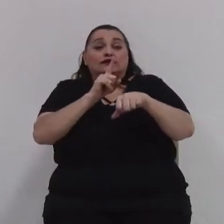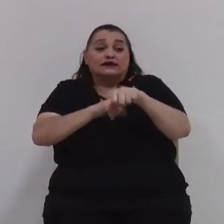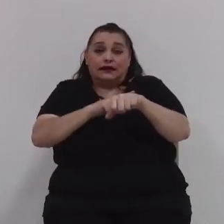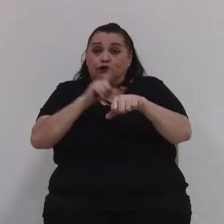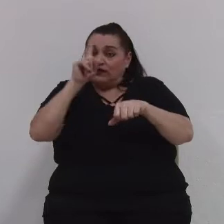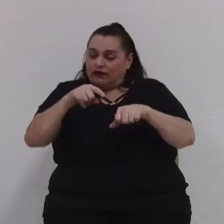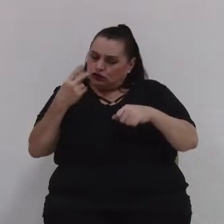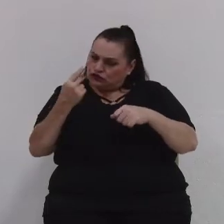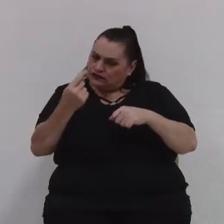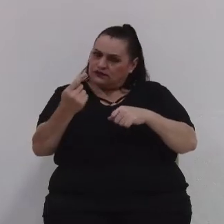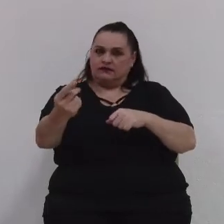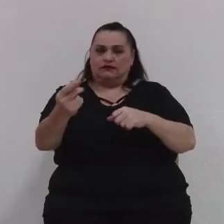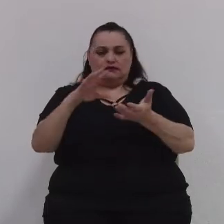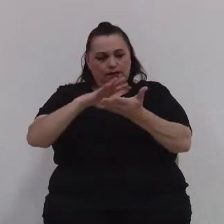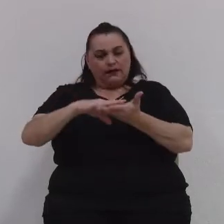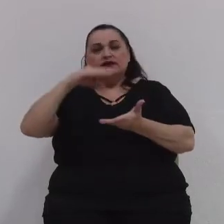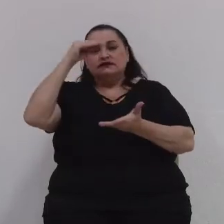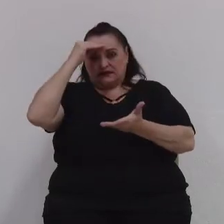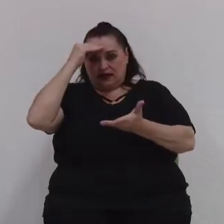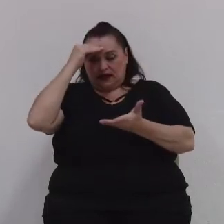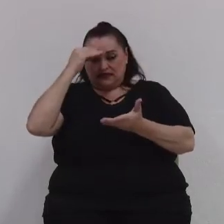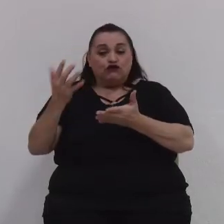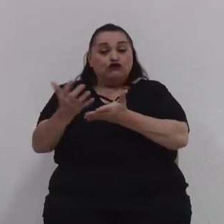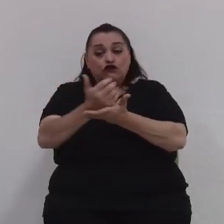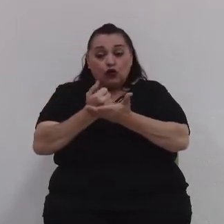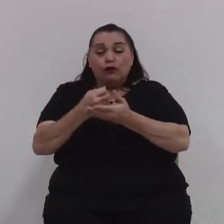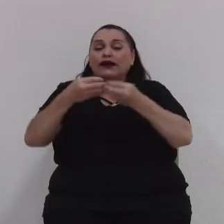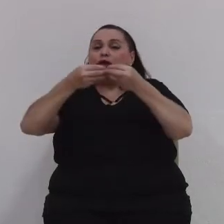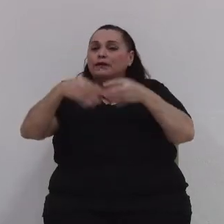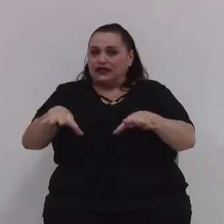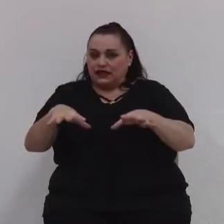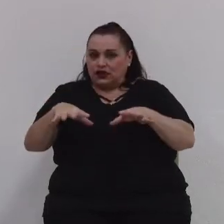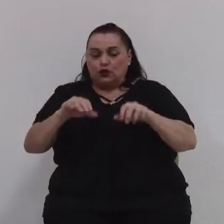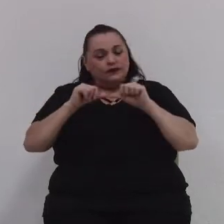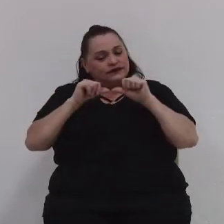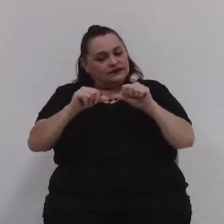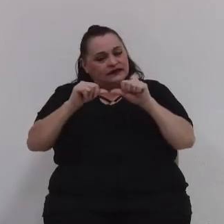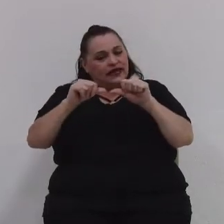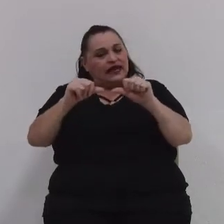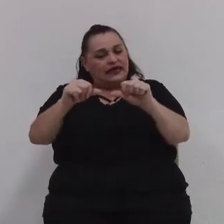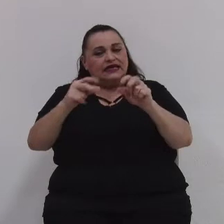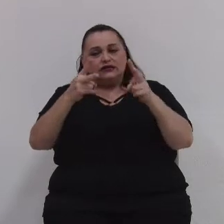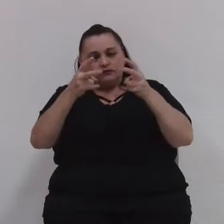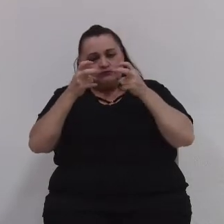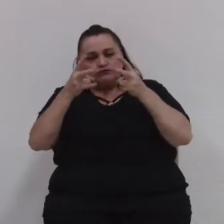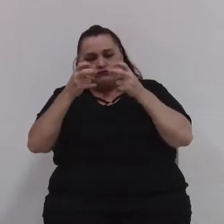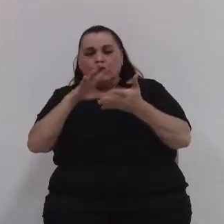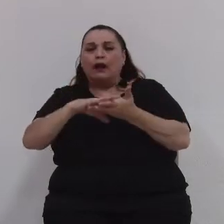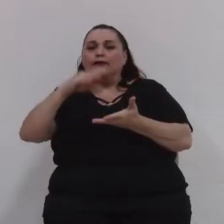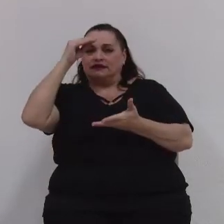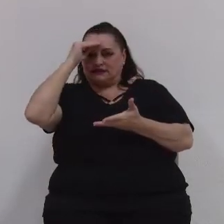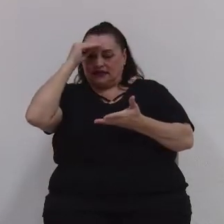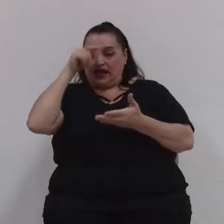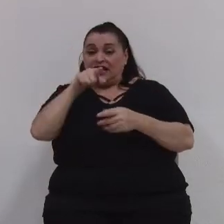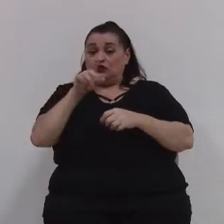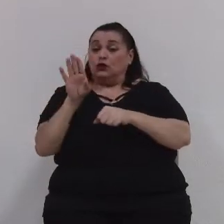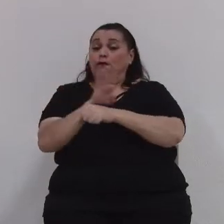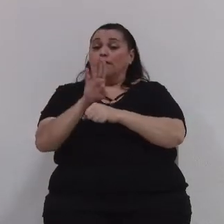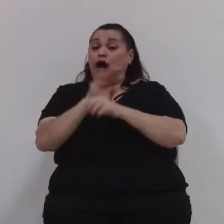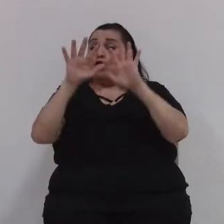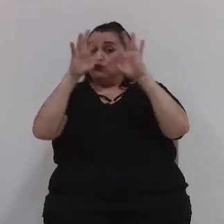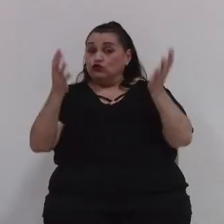acelerar los aprendizajes para recuperar lo que se ha perdido y seguir adquiriendo aprendizajes. En eso el Banco Mundial